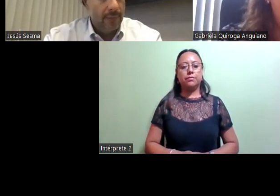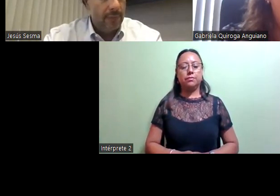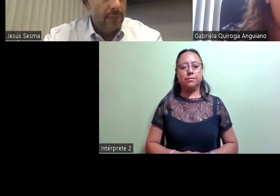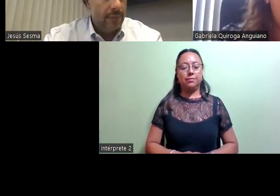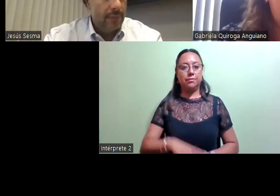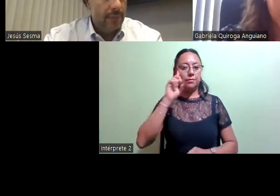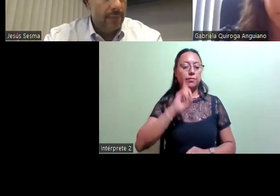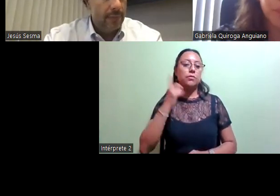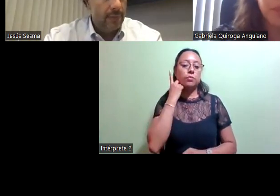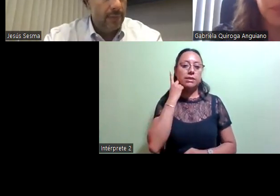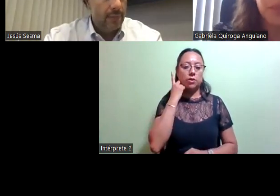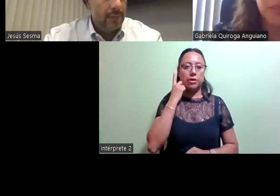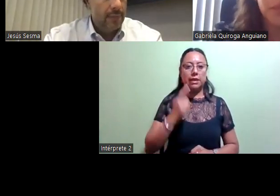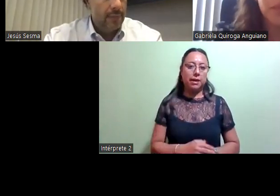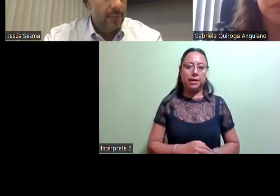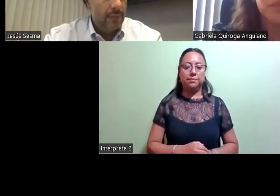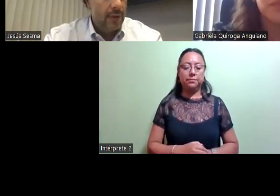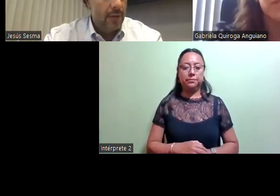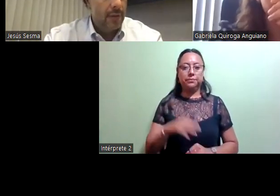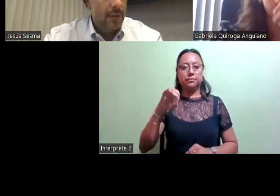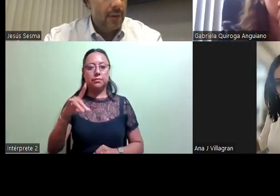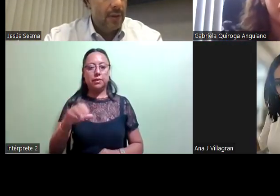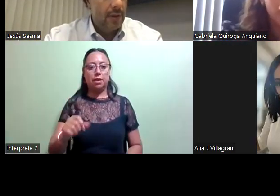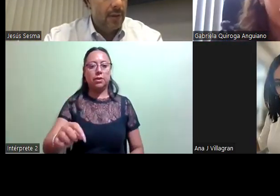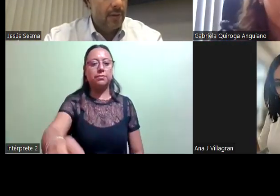Diputada Alicia Medina Hernández.